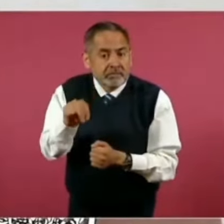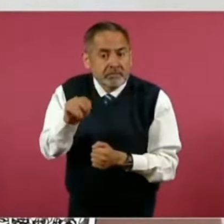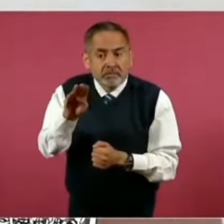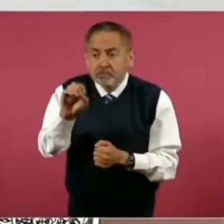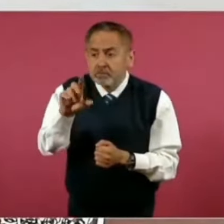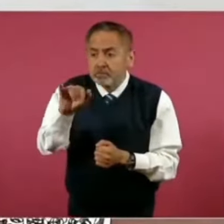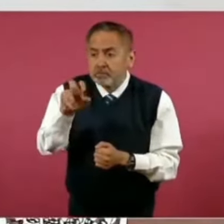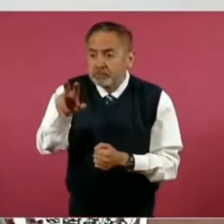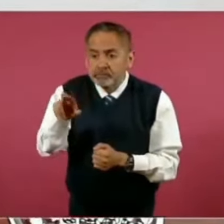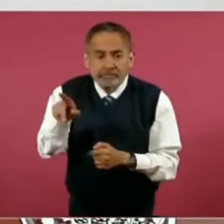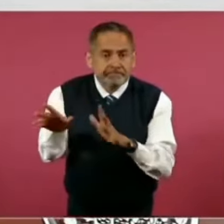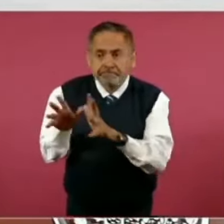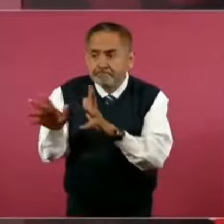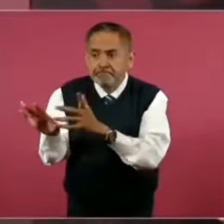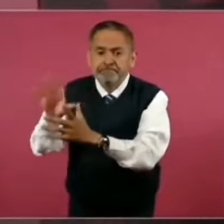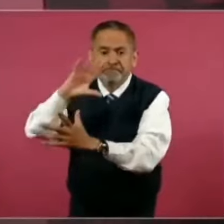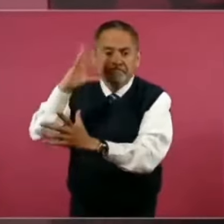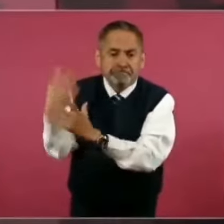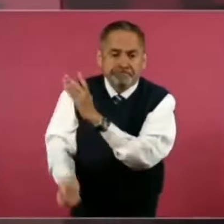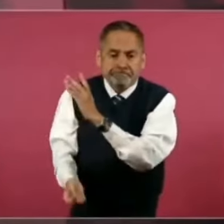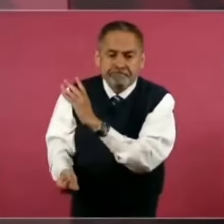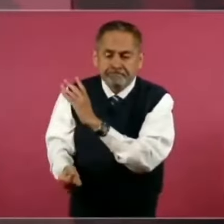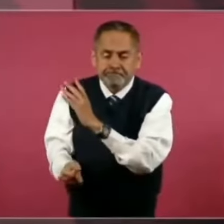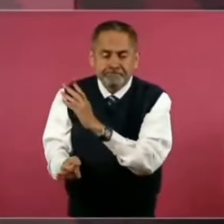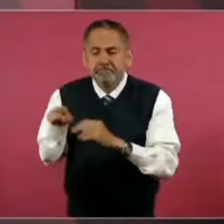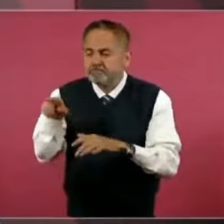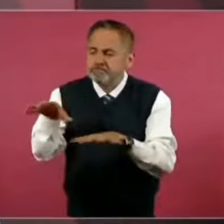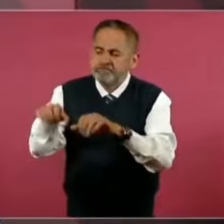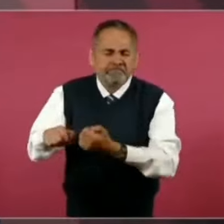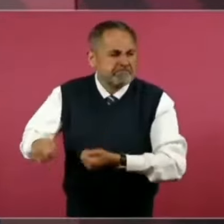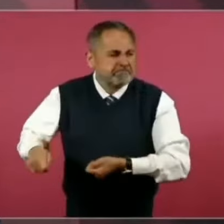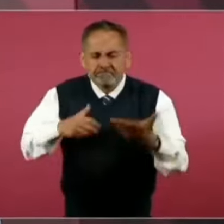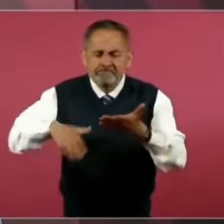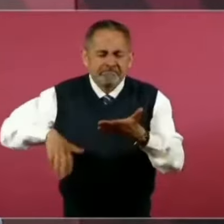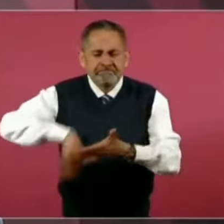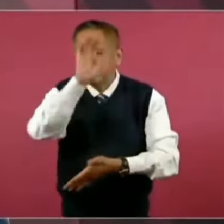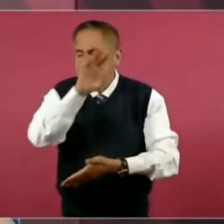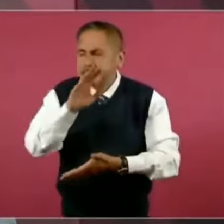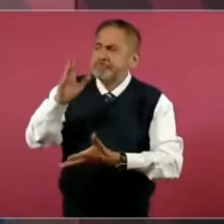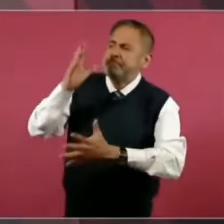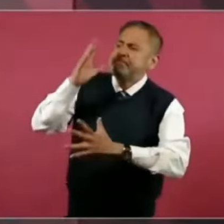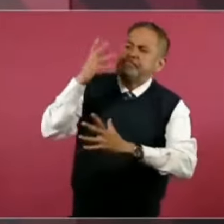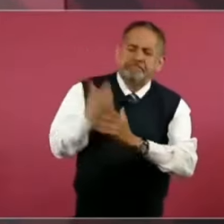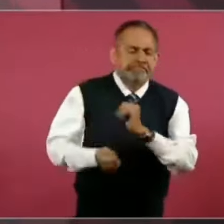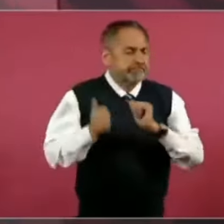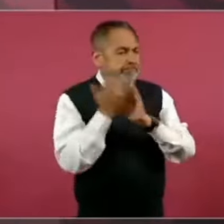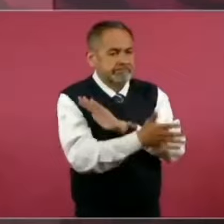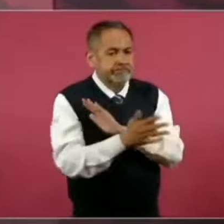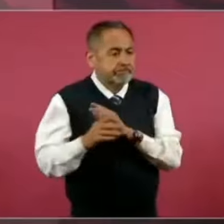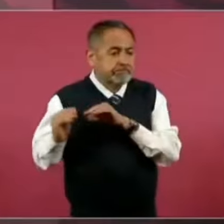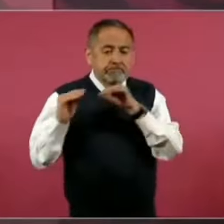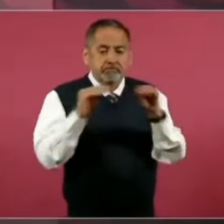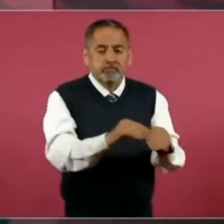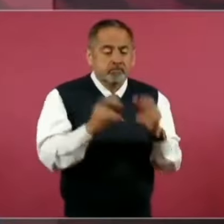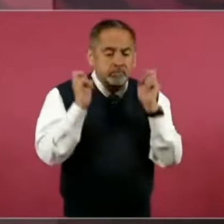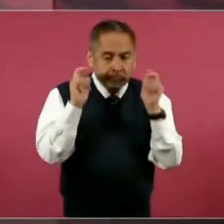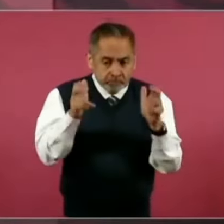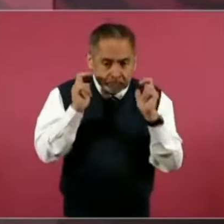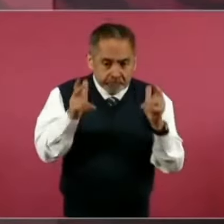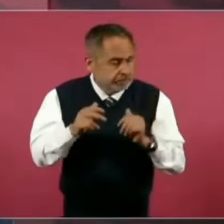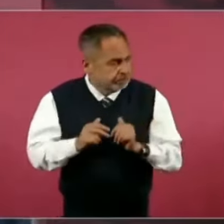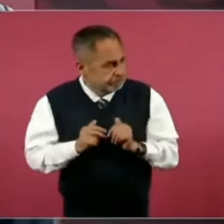salir expulsado de Colombia y llegó a Chiapas y se